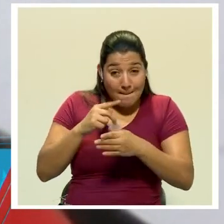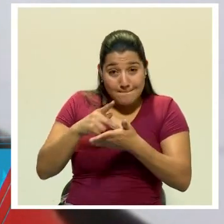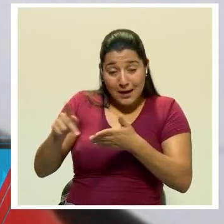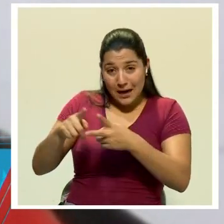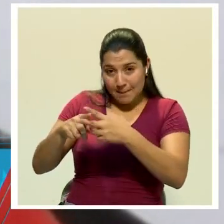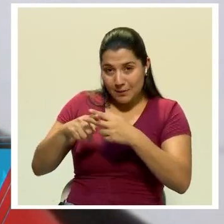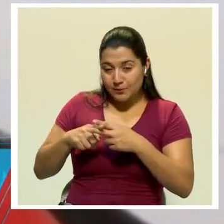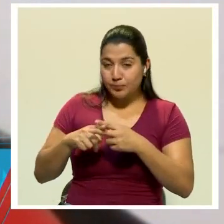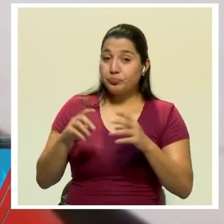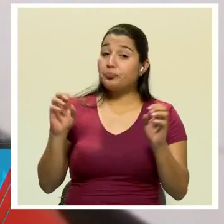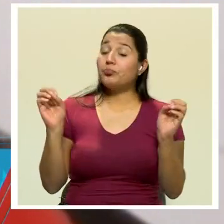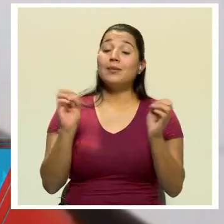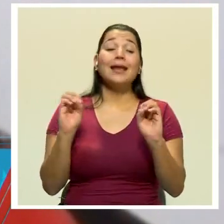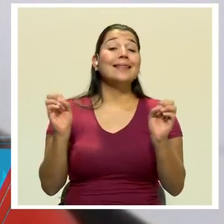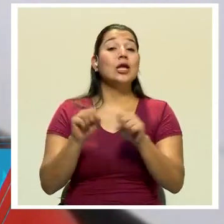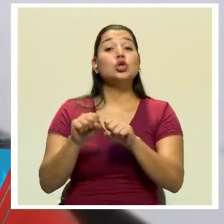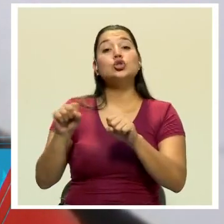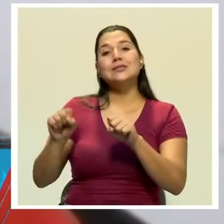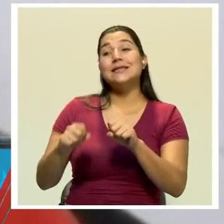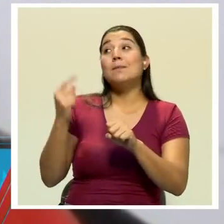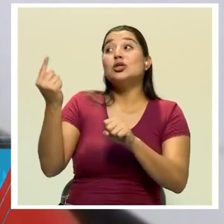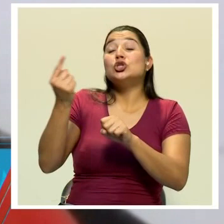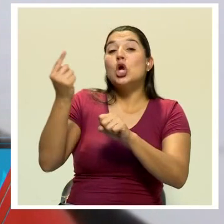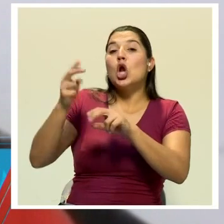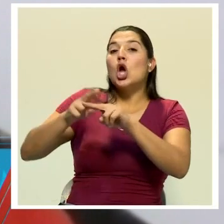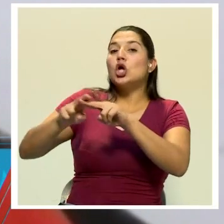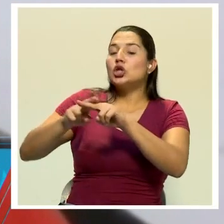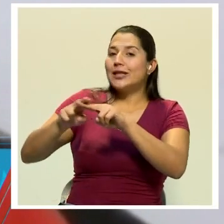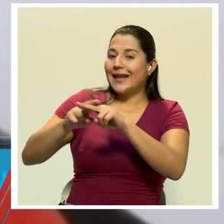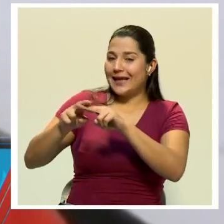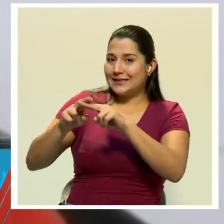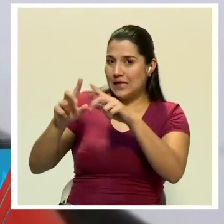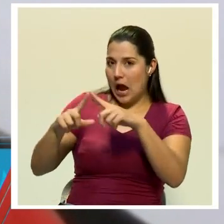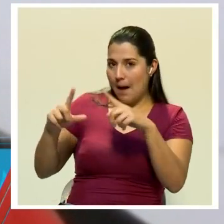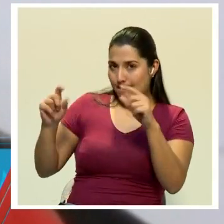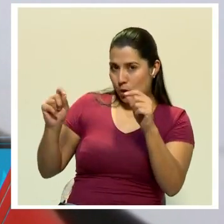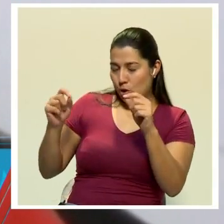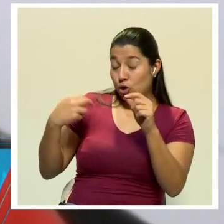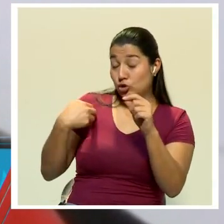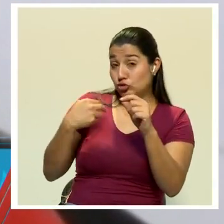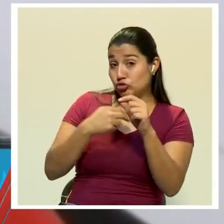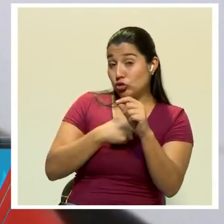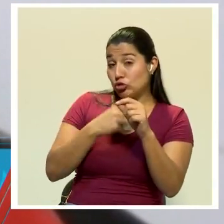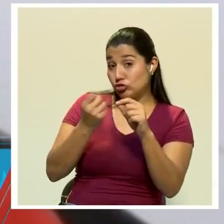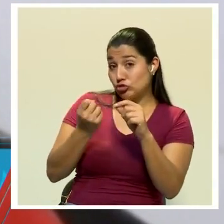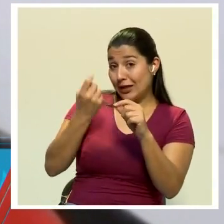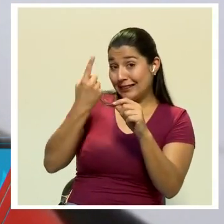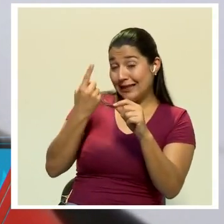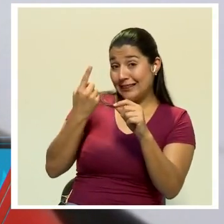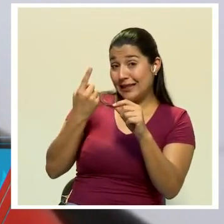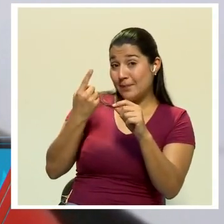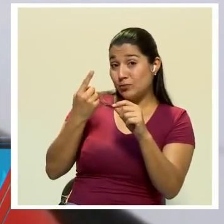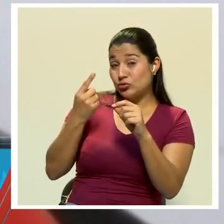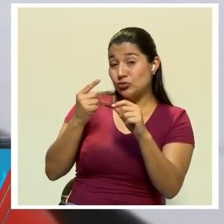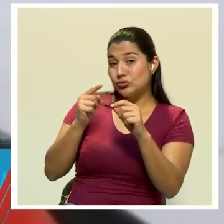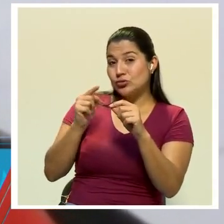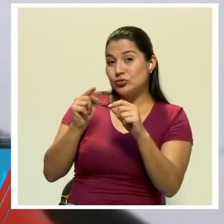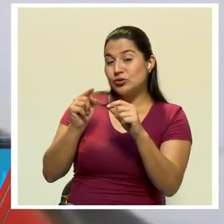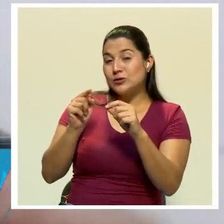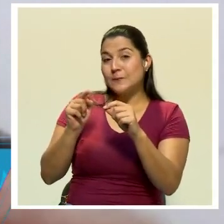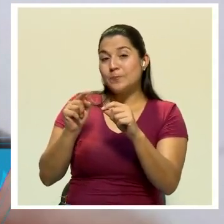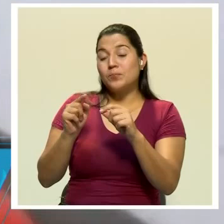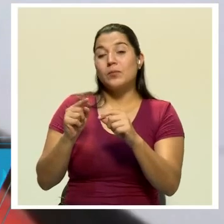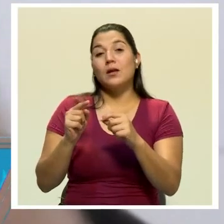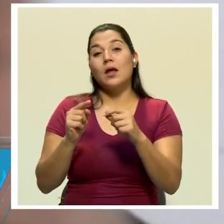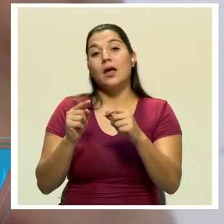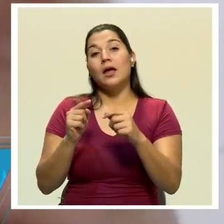el tren de Japón, que entendemos que es un tren donde una de esas terceras fuentes de financiamiento,